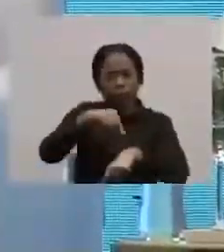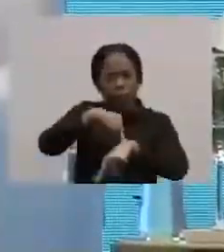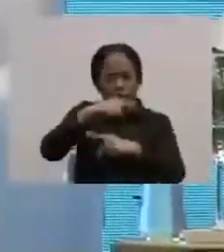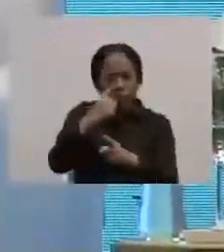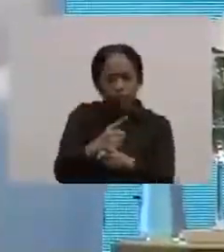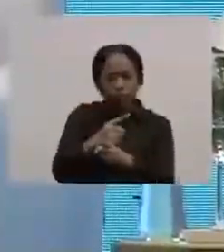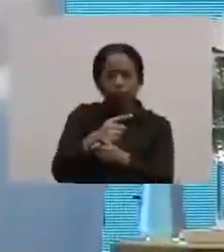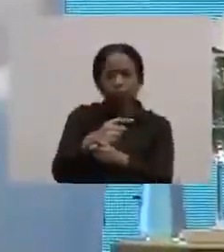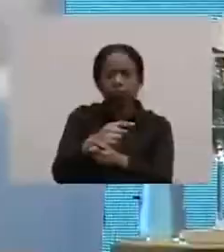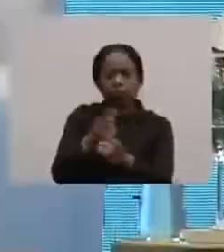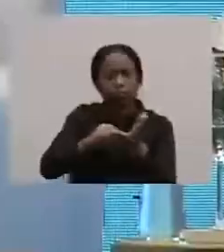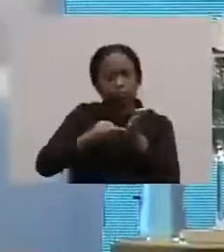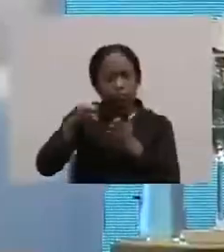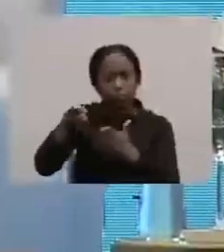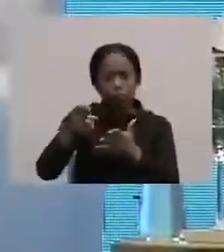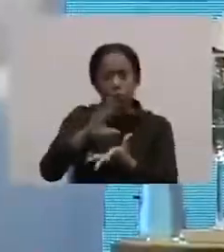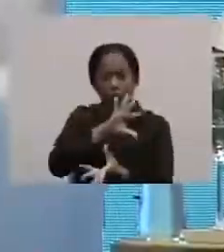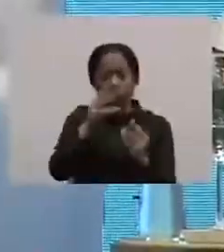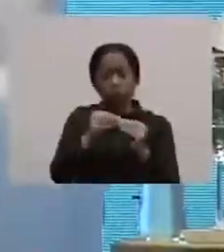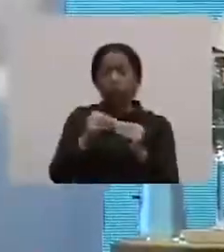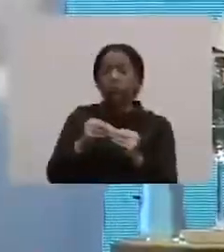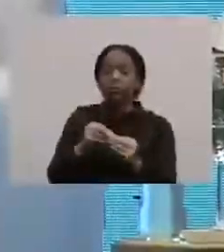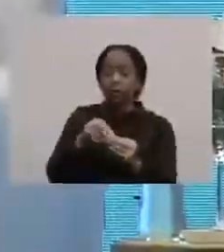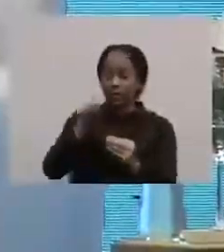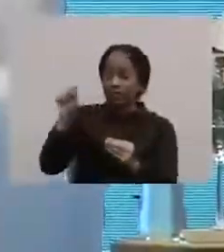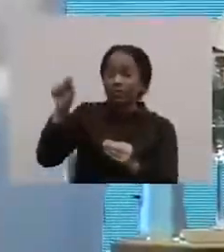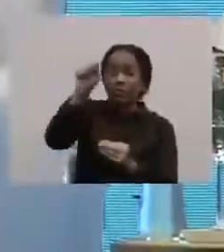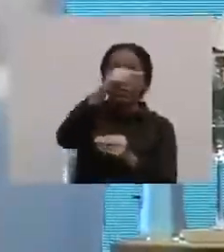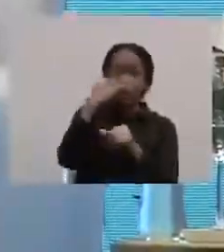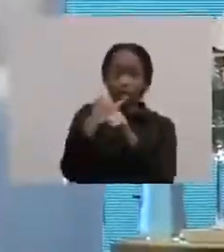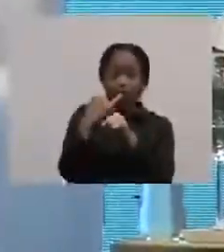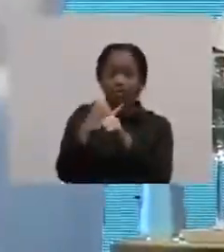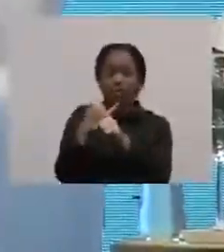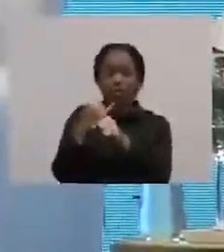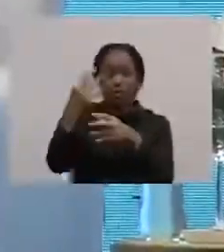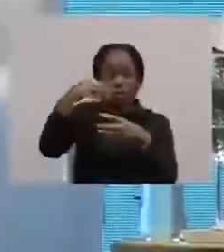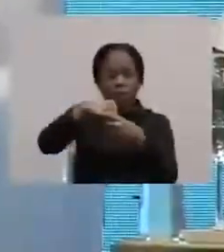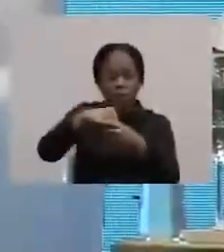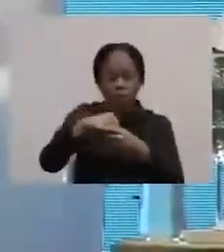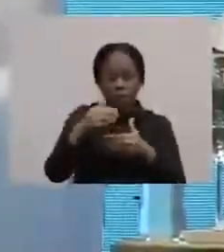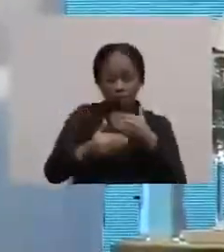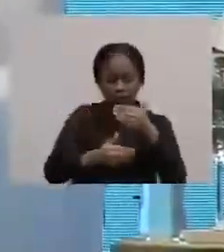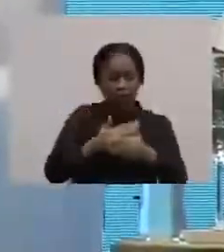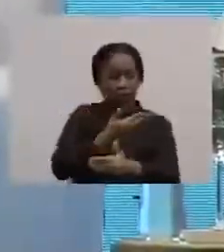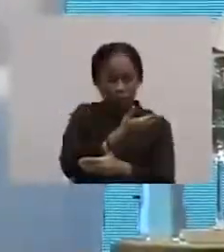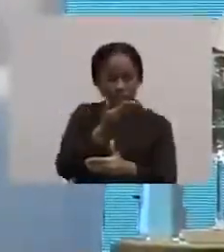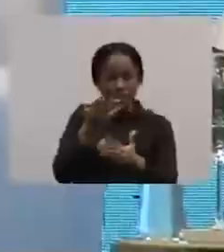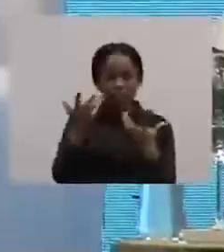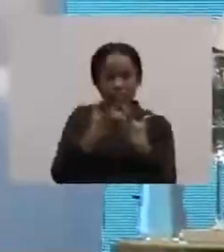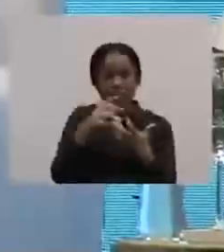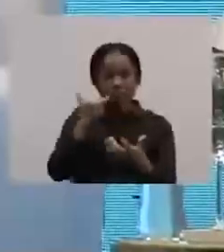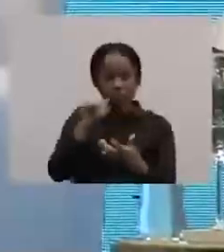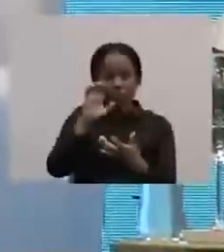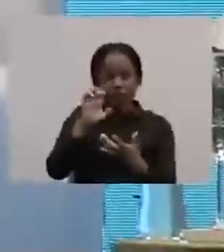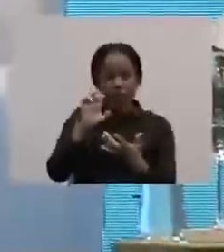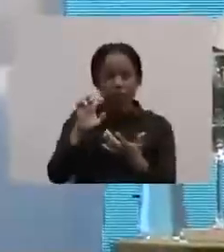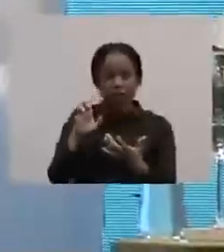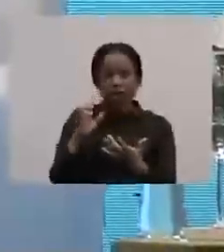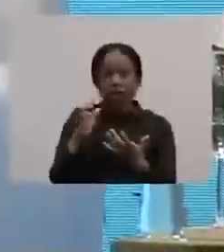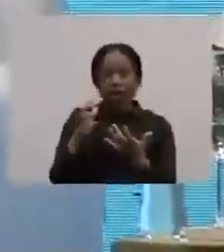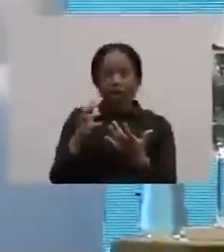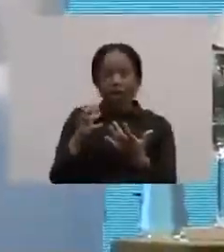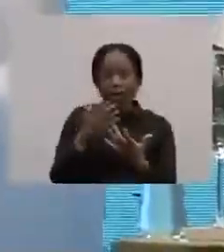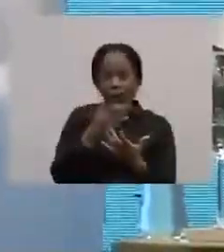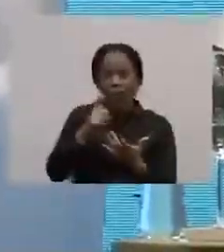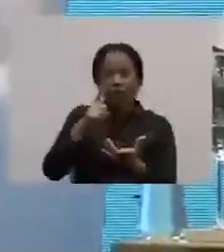Información oportuna. Las instituciones involucradas en procesos como el que ustedes están tienen que tener la certeza de